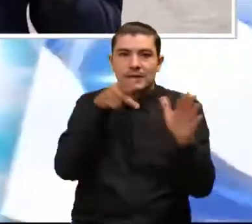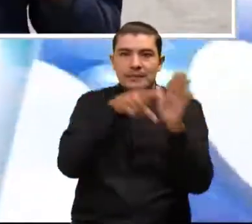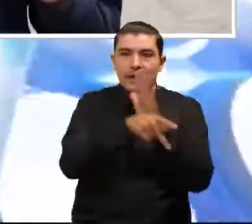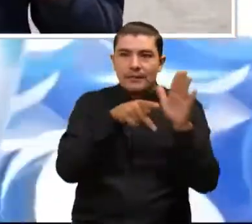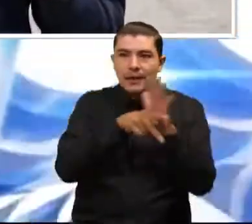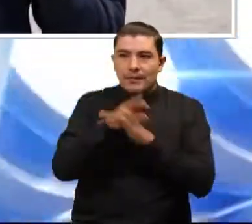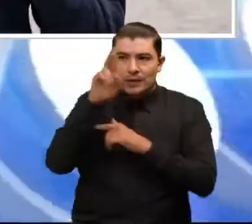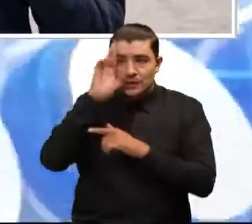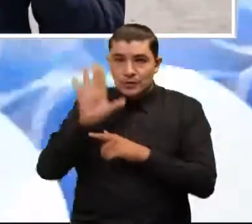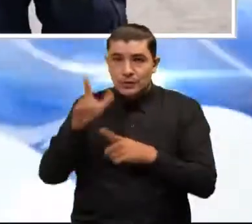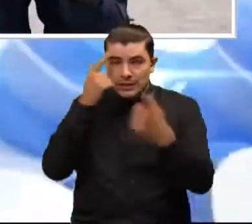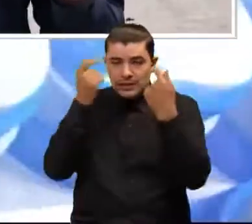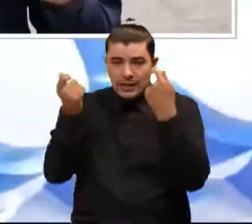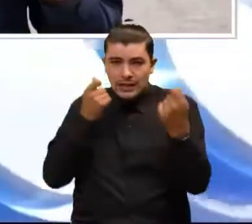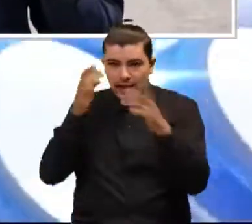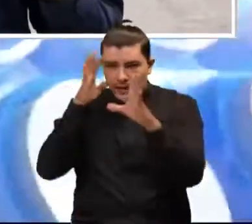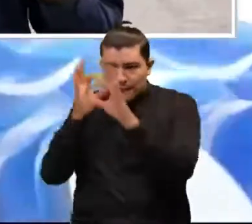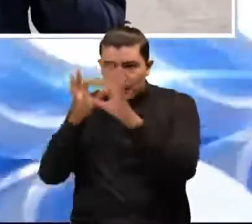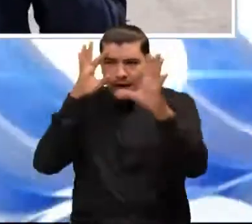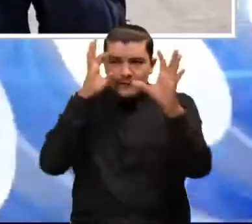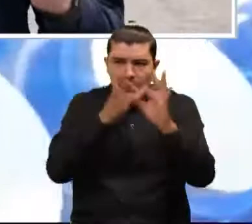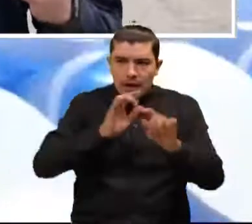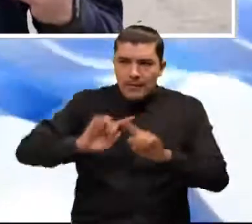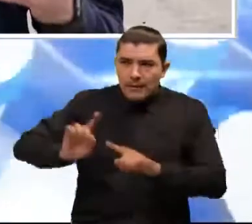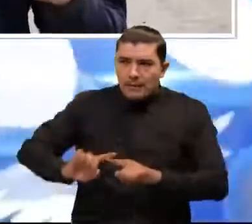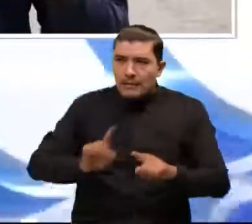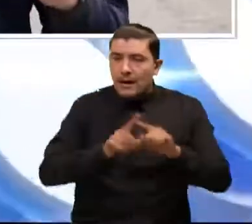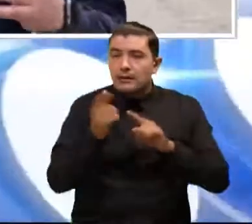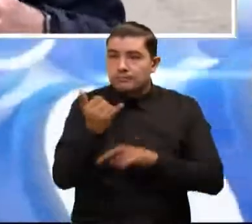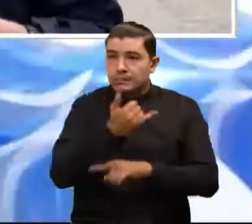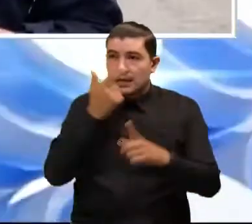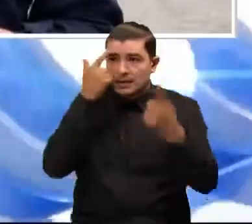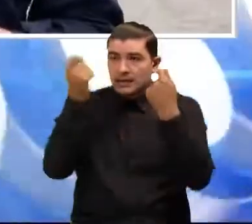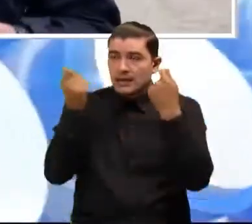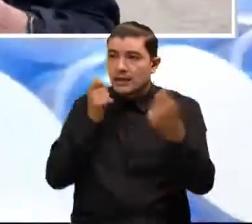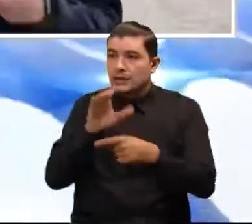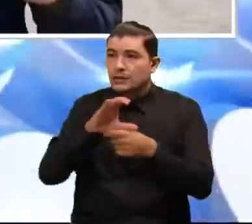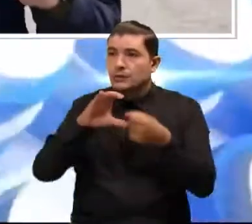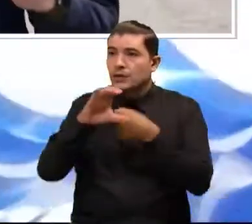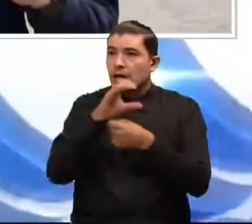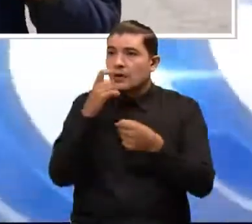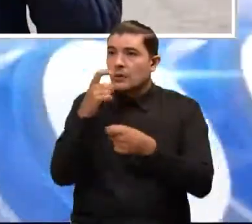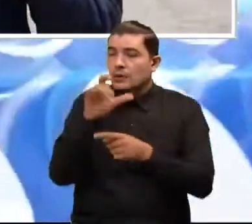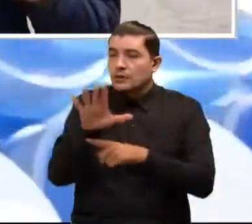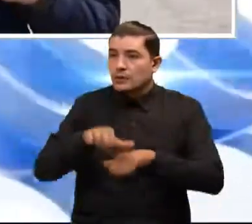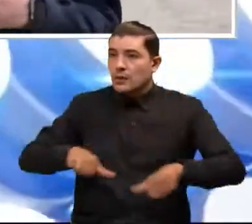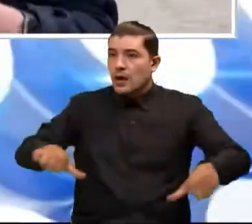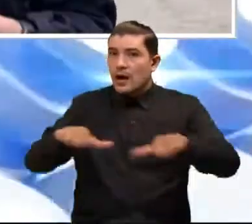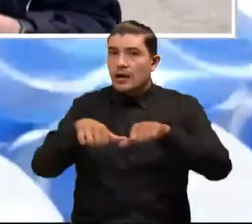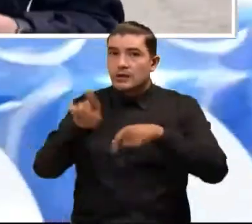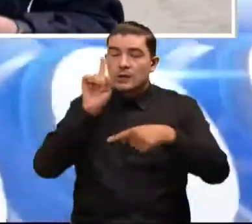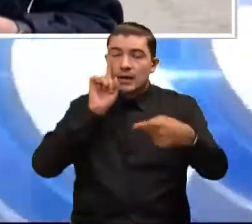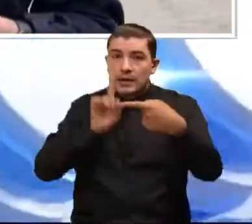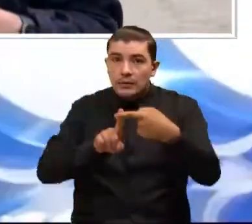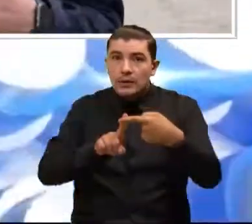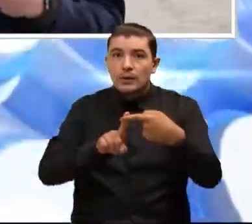focalizada, las metas trazadas para la ciudad de Cúcuta y para el área metropolitana es lograr llegar a